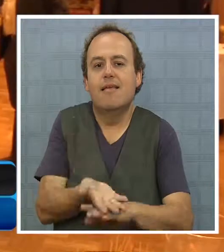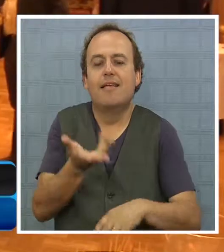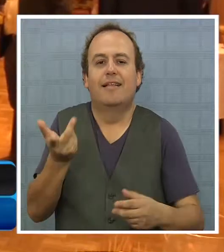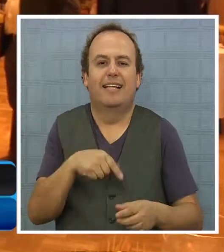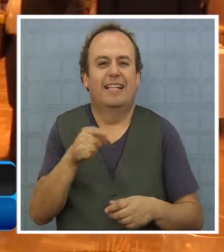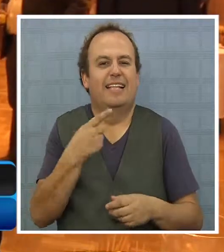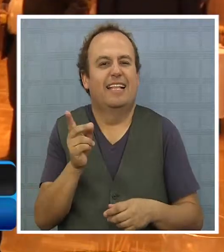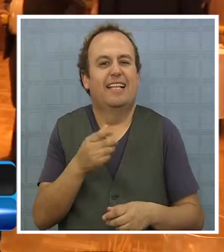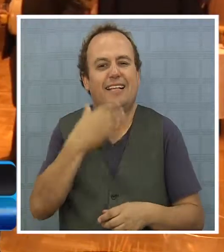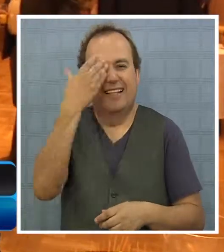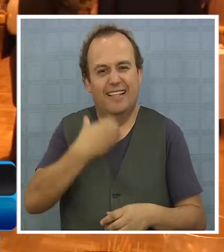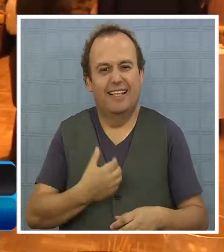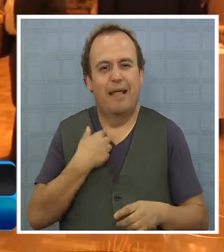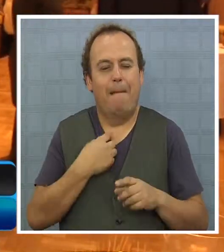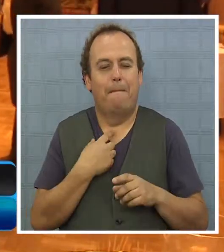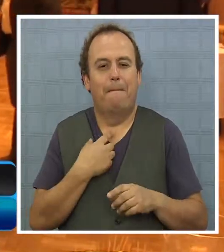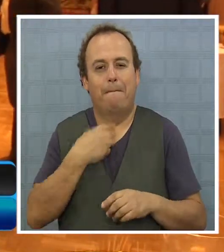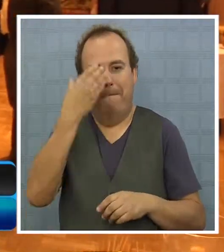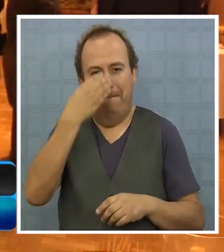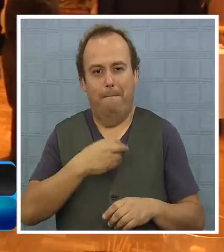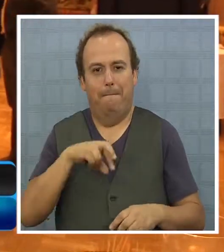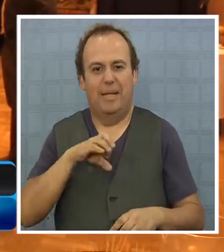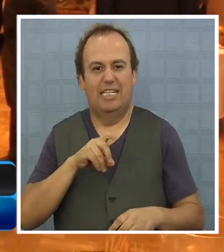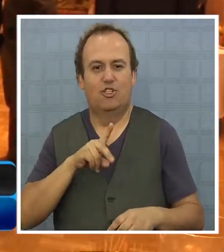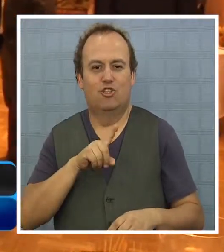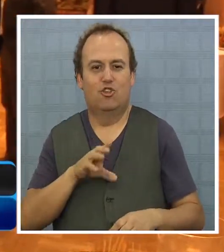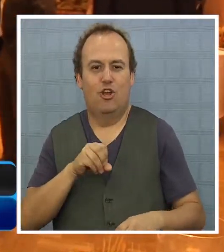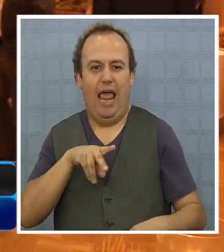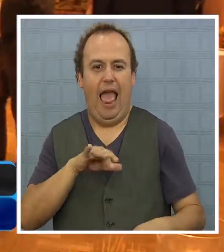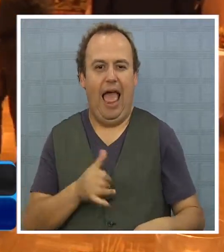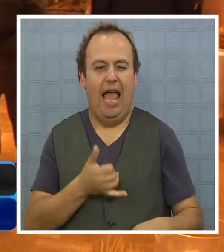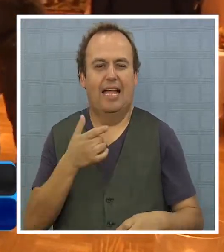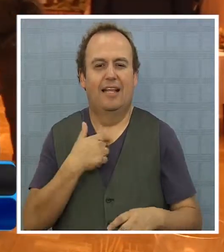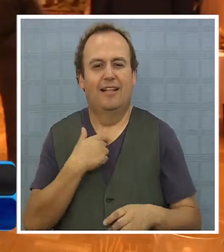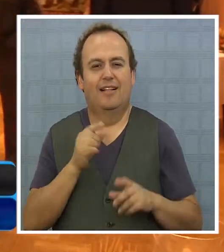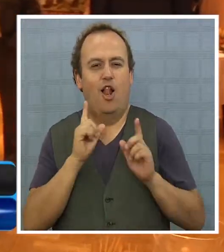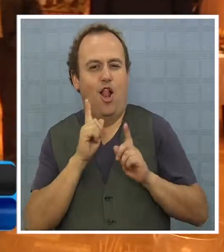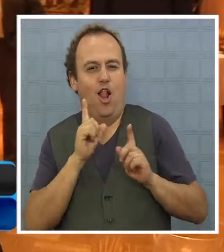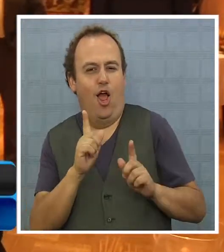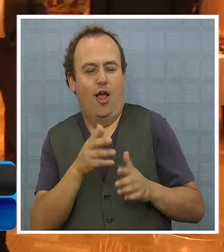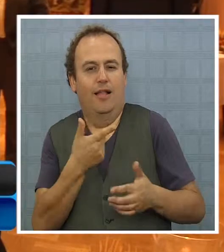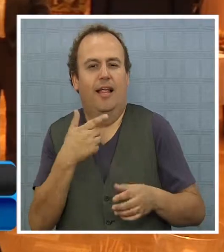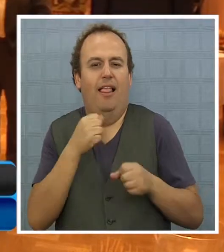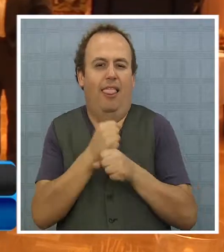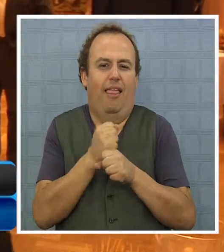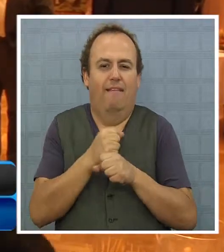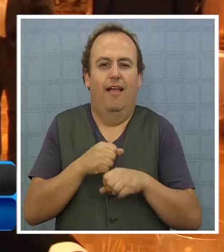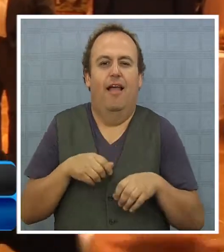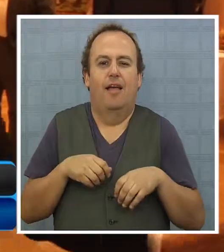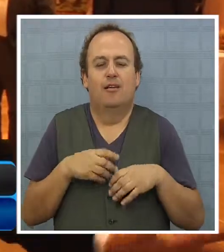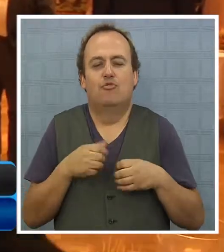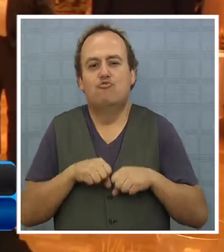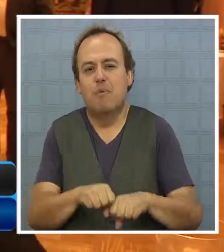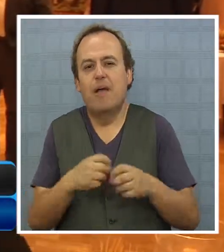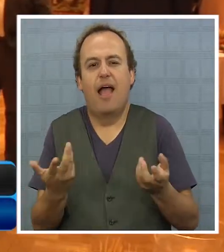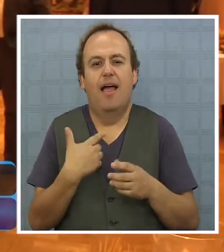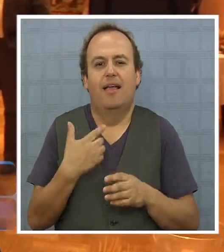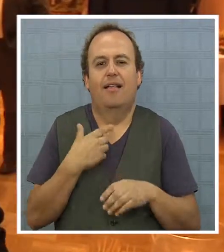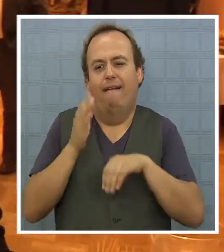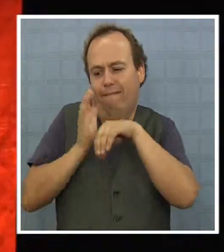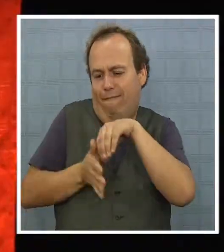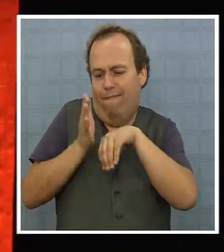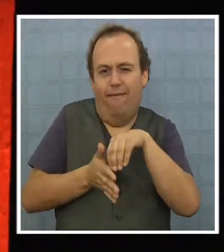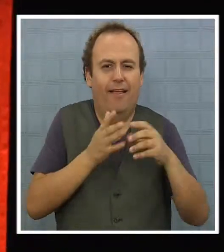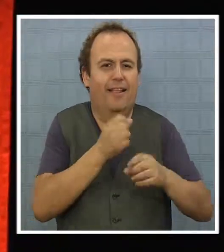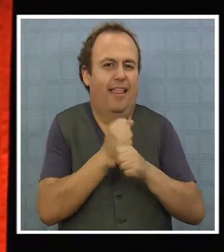un personaje muy picaresco, muy de día, este cabro Lolo que trabaja en el supermercado, que corta el jamón y que le llega el carrito y le llega el